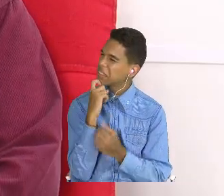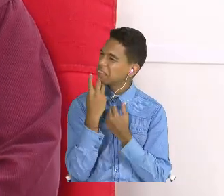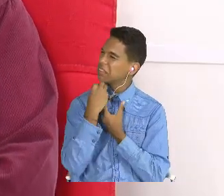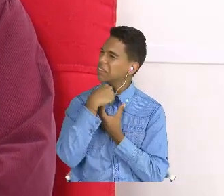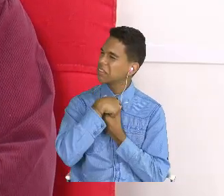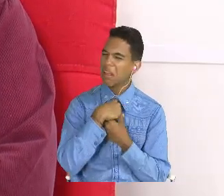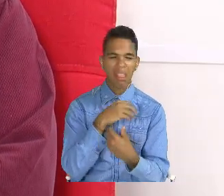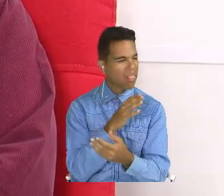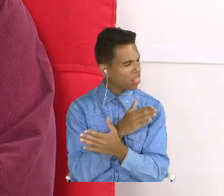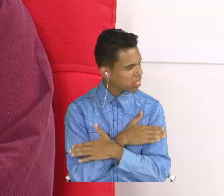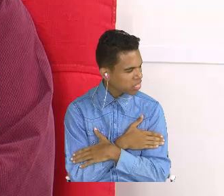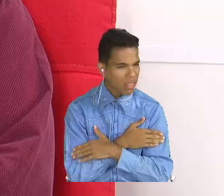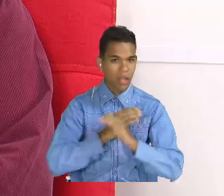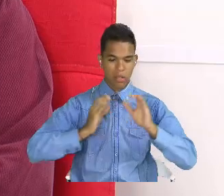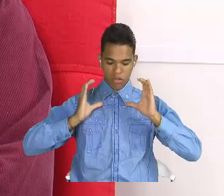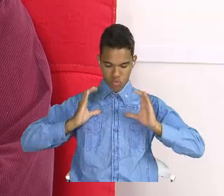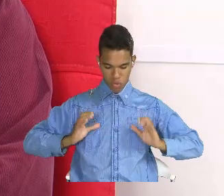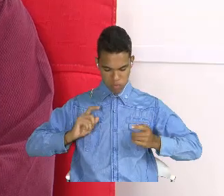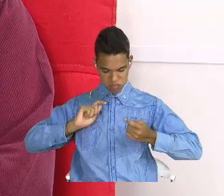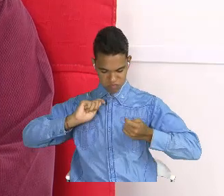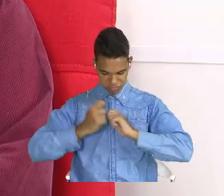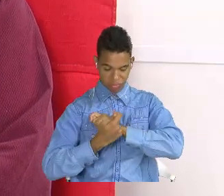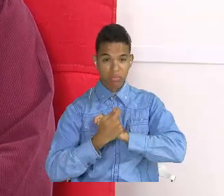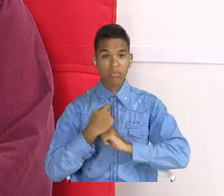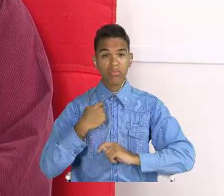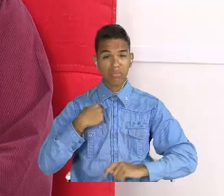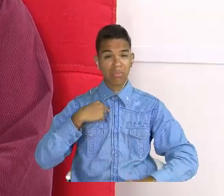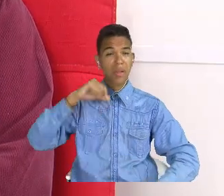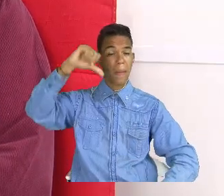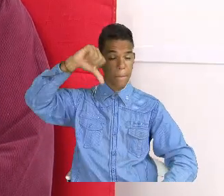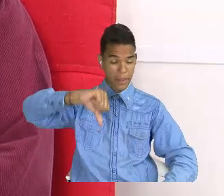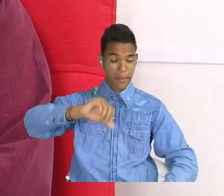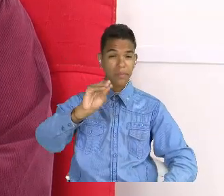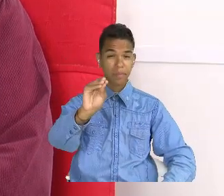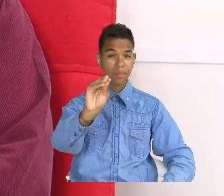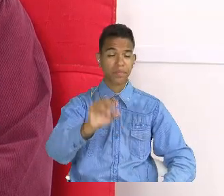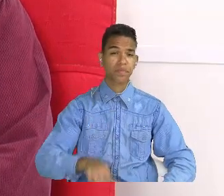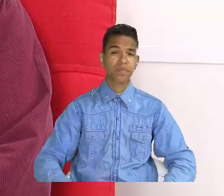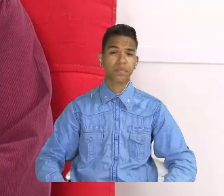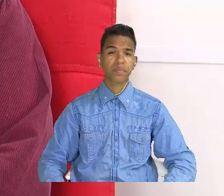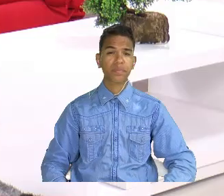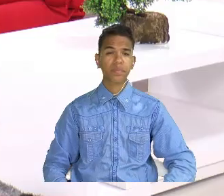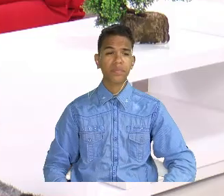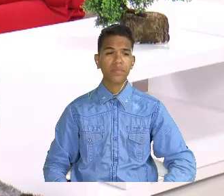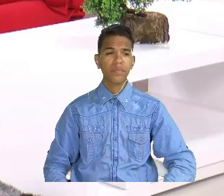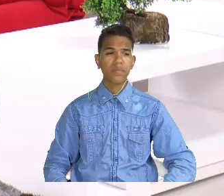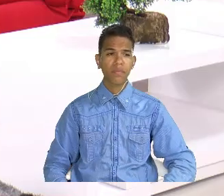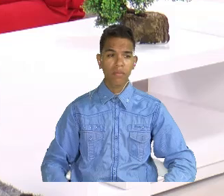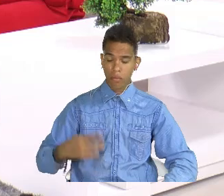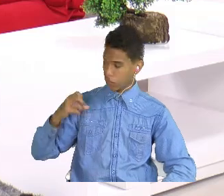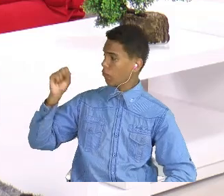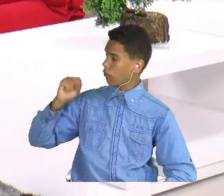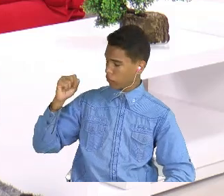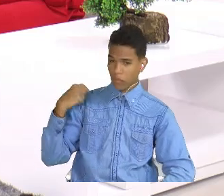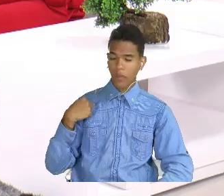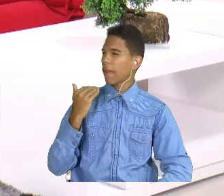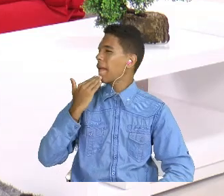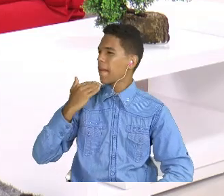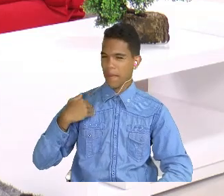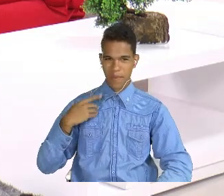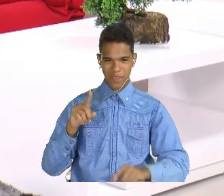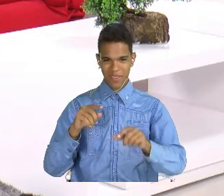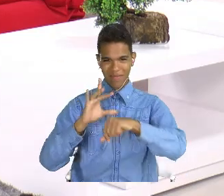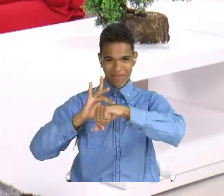producir cambios en nuestro organismo que no nos van a llevar para bien a una buena resolución. No, y es que le pregunto porque uno va a la clínica muy